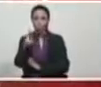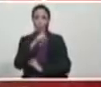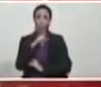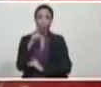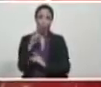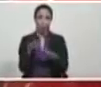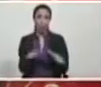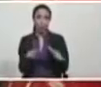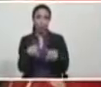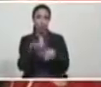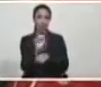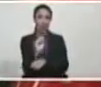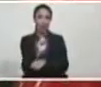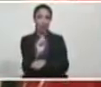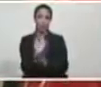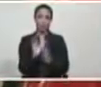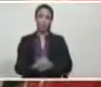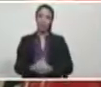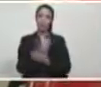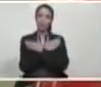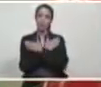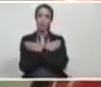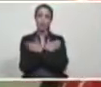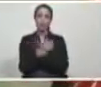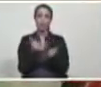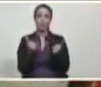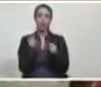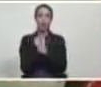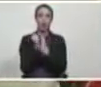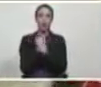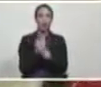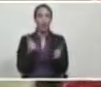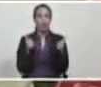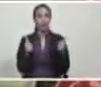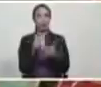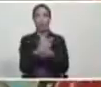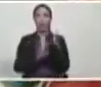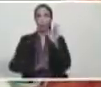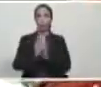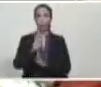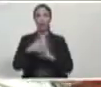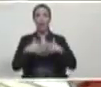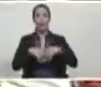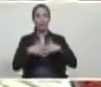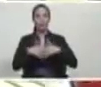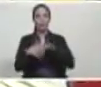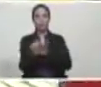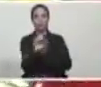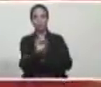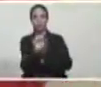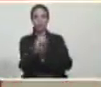industria automotriz Chery. Felicidades a los trabajadores. Así arrancamos el motor automotriz.